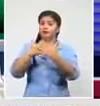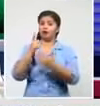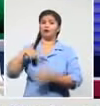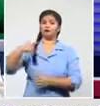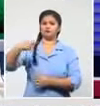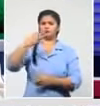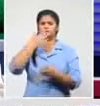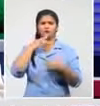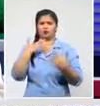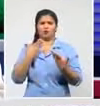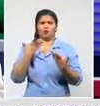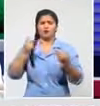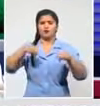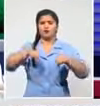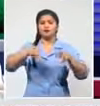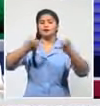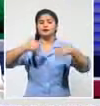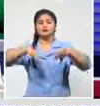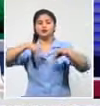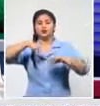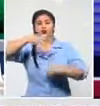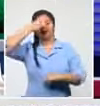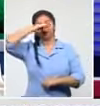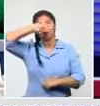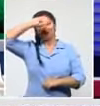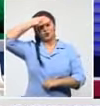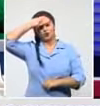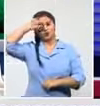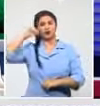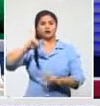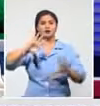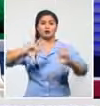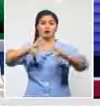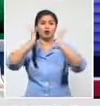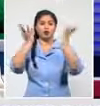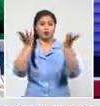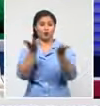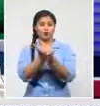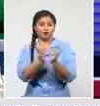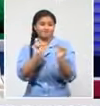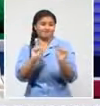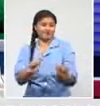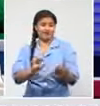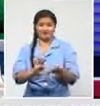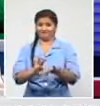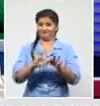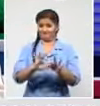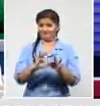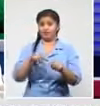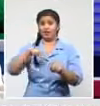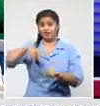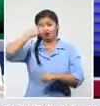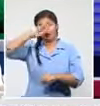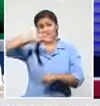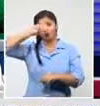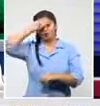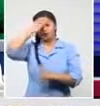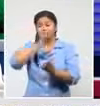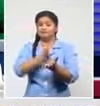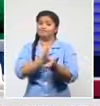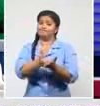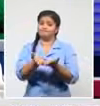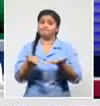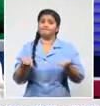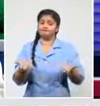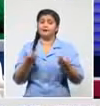pandemia que no escampa para el mundo y que a nosotros nos sigue afectando, pero indiscutiblemente, y como vamos a